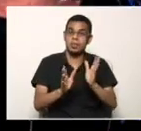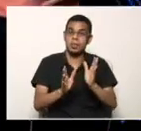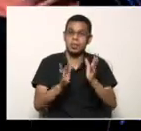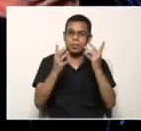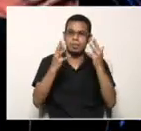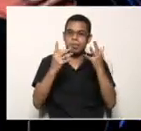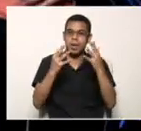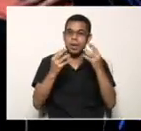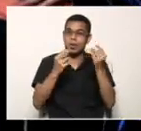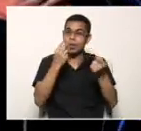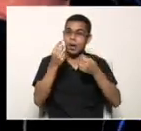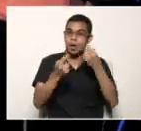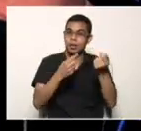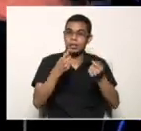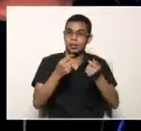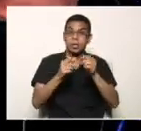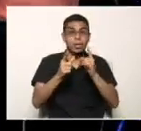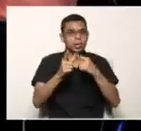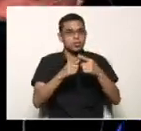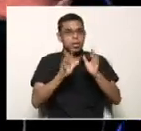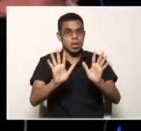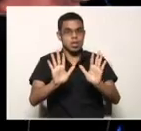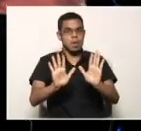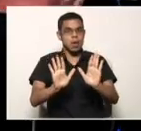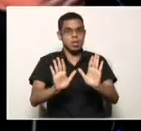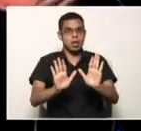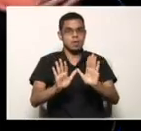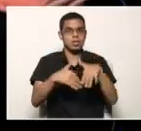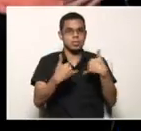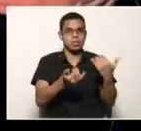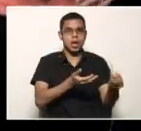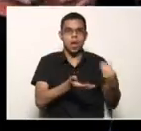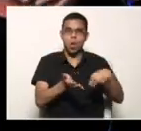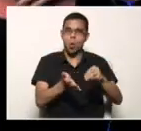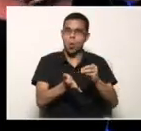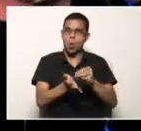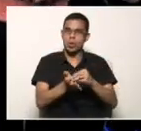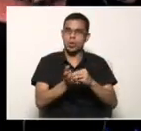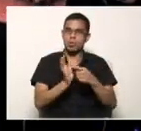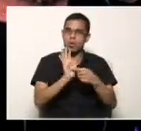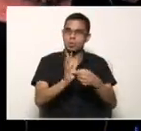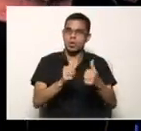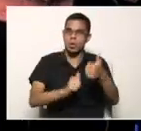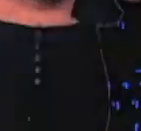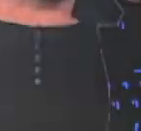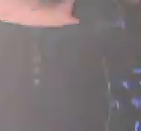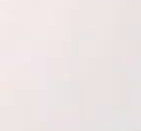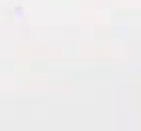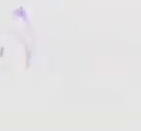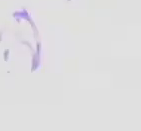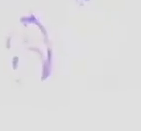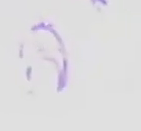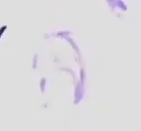Manos Creativas, pero no se despeguen de allí porque ya volvemos con mucho más entretenimiento para ustedes.